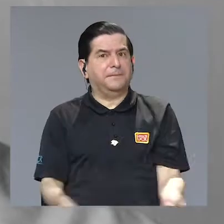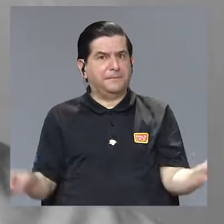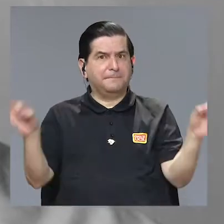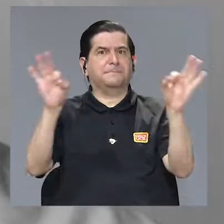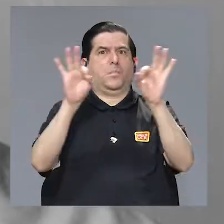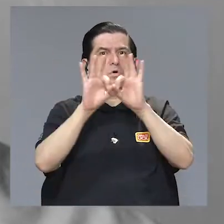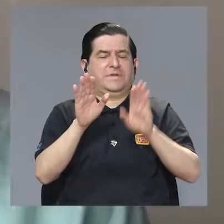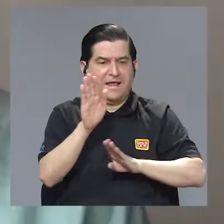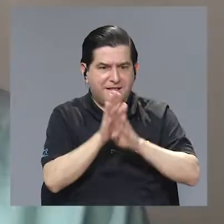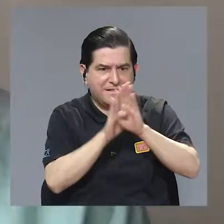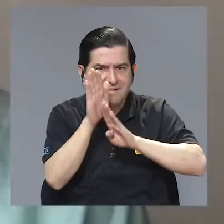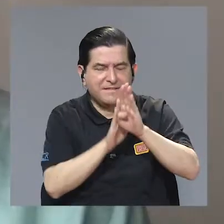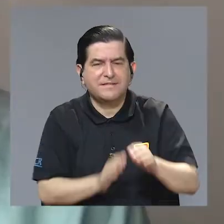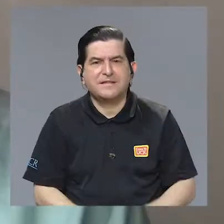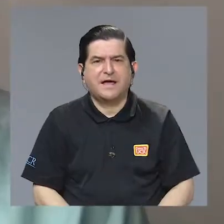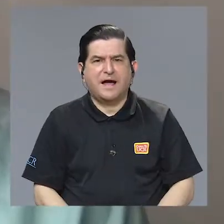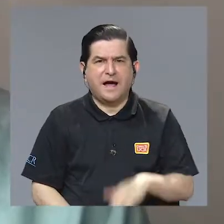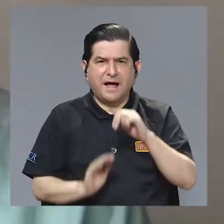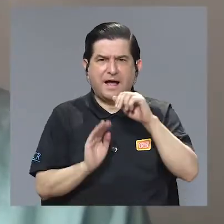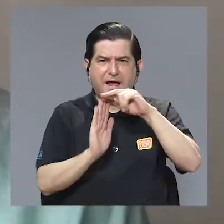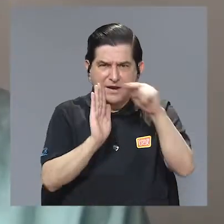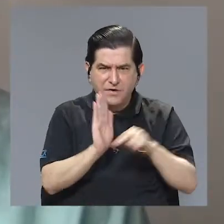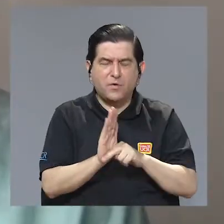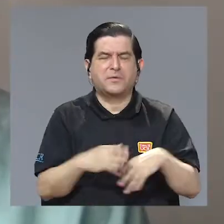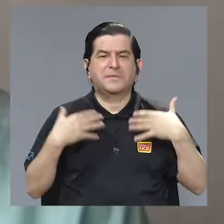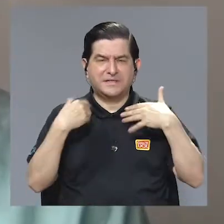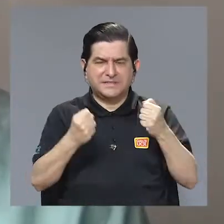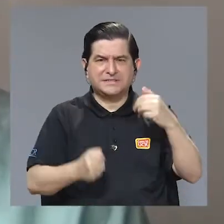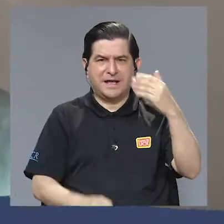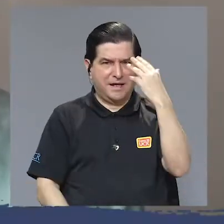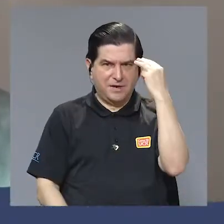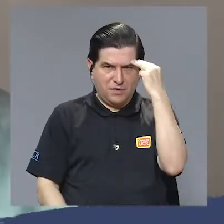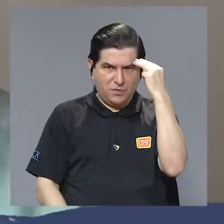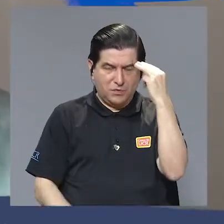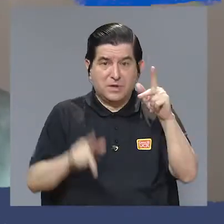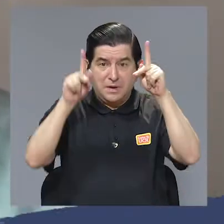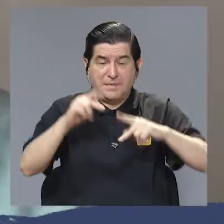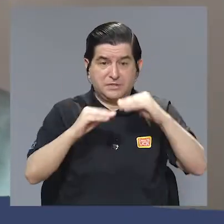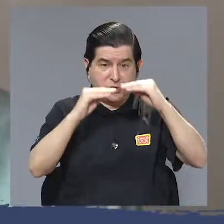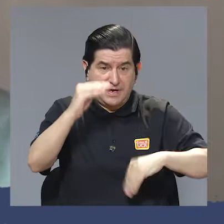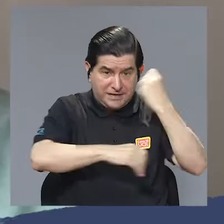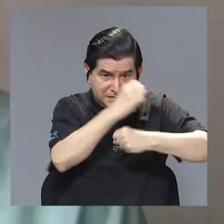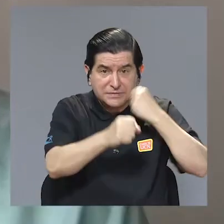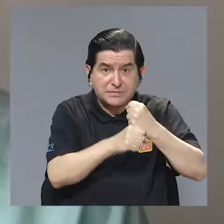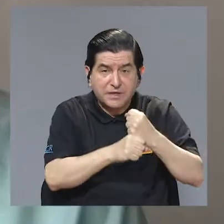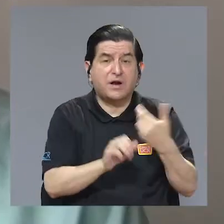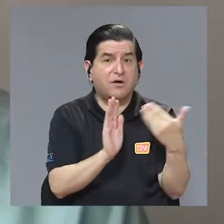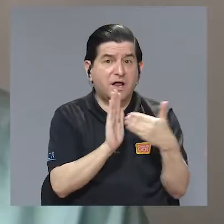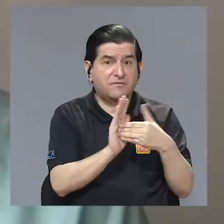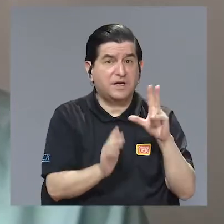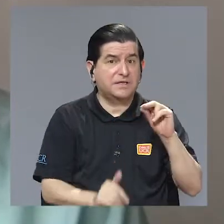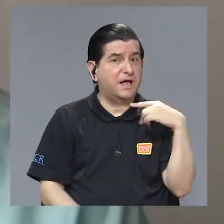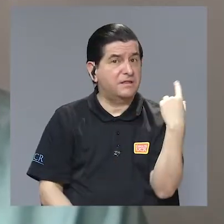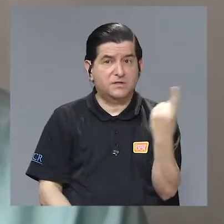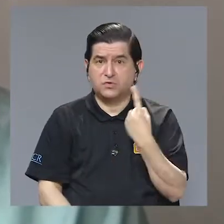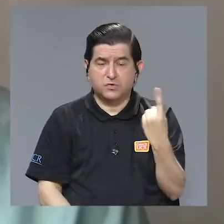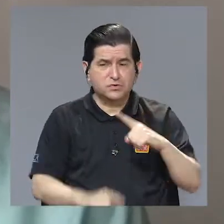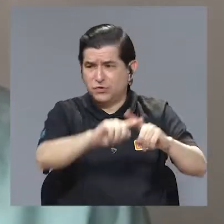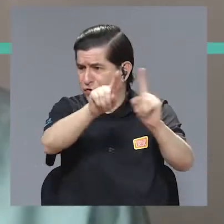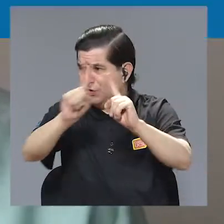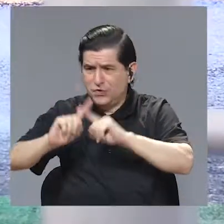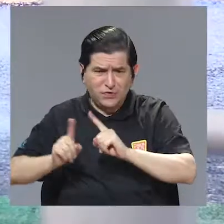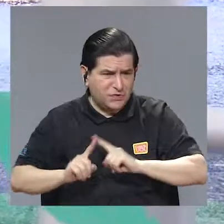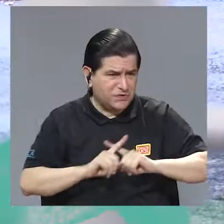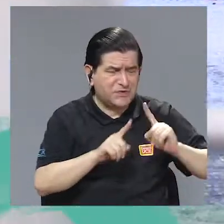de la importancia de desarrollar lineamientos para atender nuestra salud mental, ¿verdad? No solo las personas menores de edad se han visto afectadas por